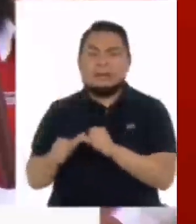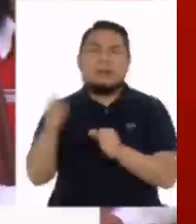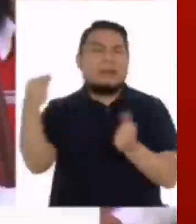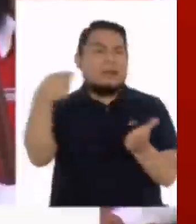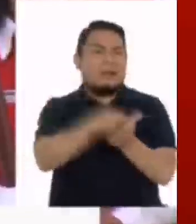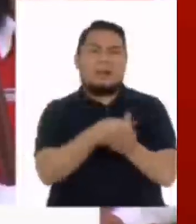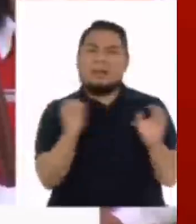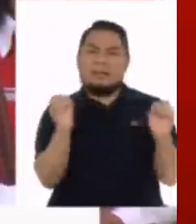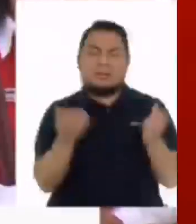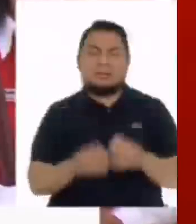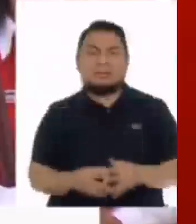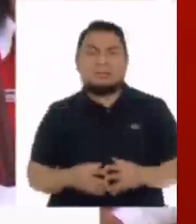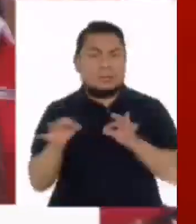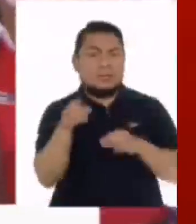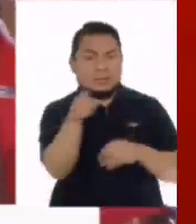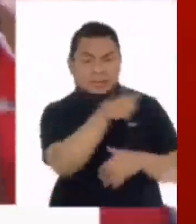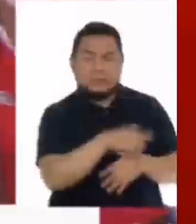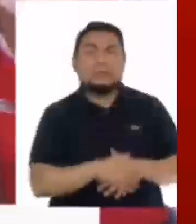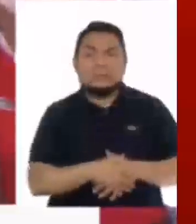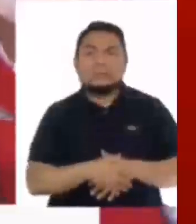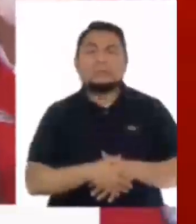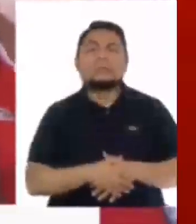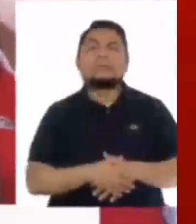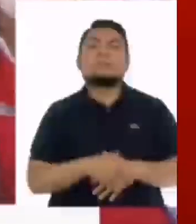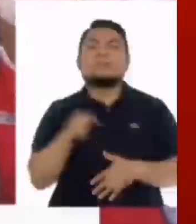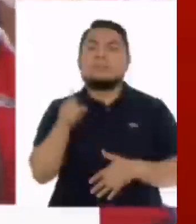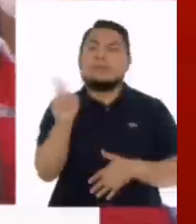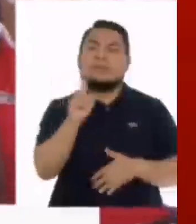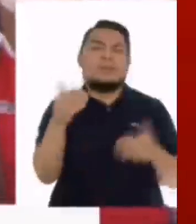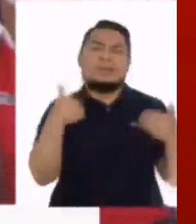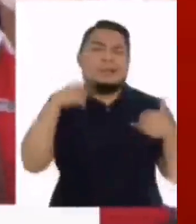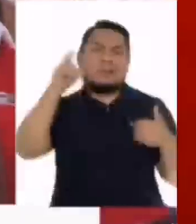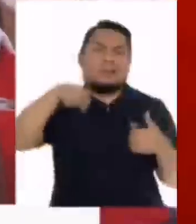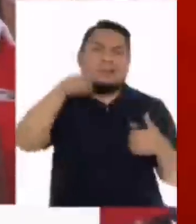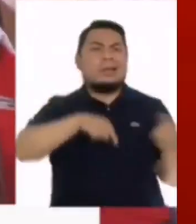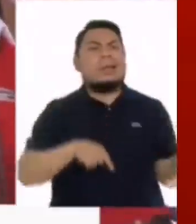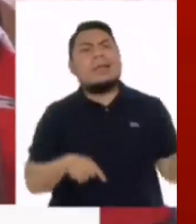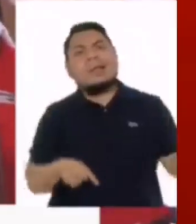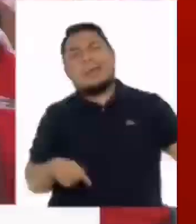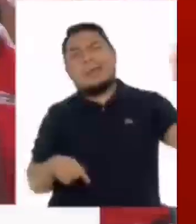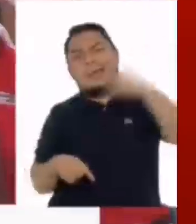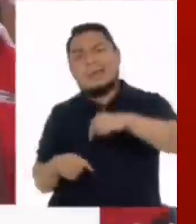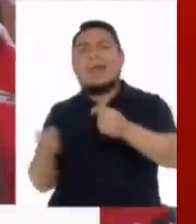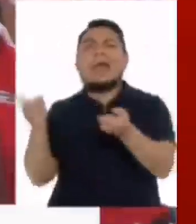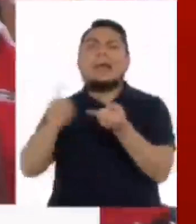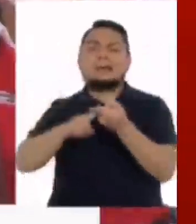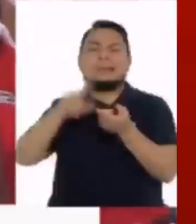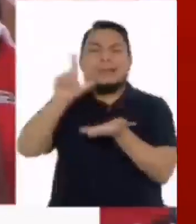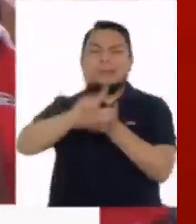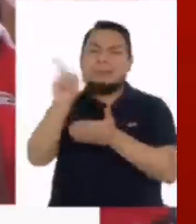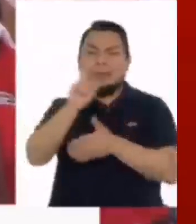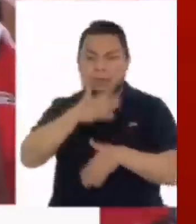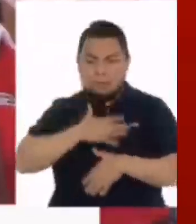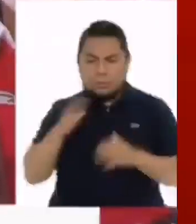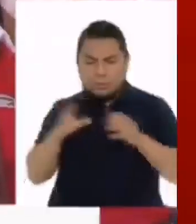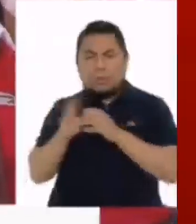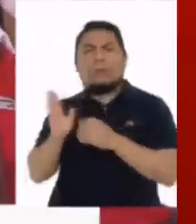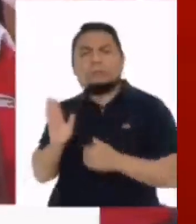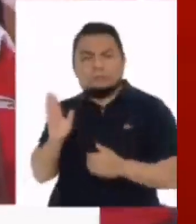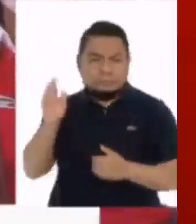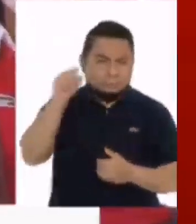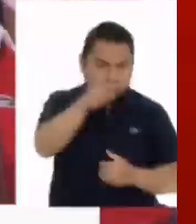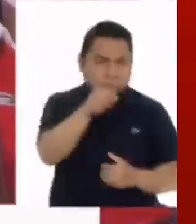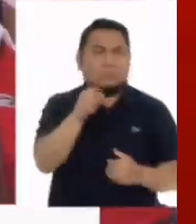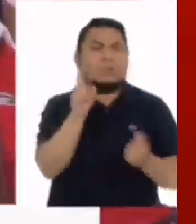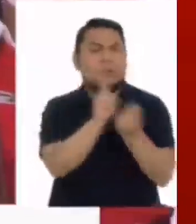sido canceladas. No tienen necesidad de ir hasta Lima. Nosotros iremos a los lugares más